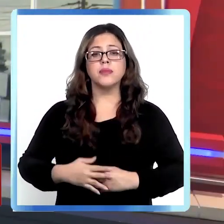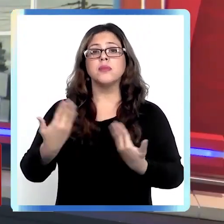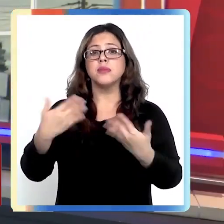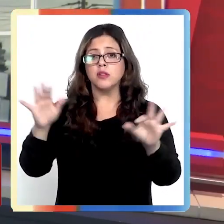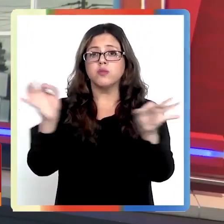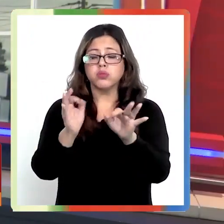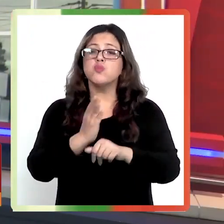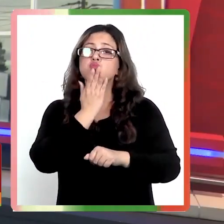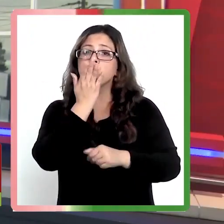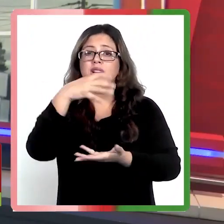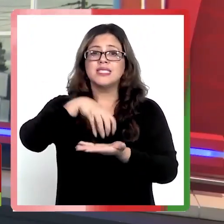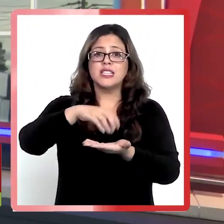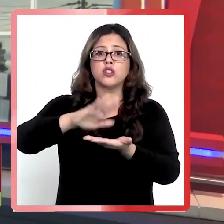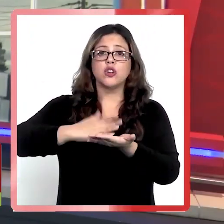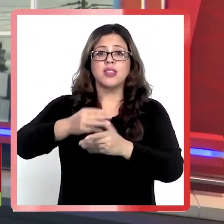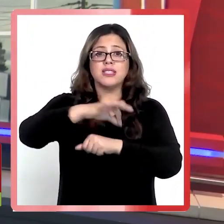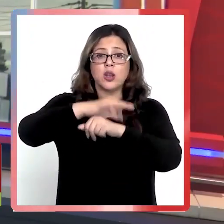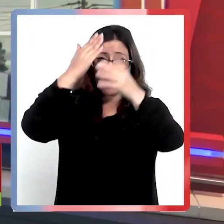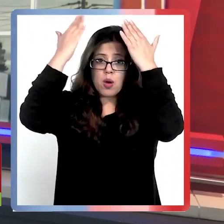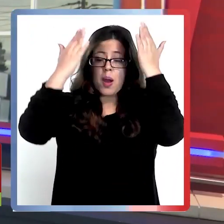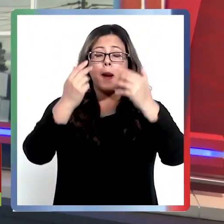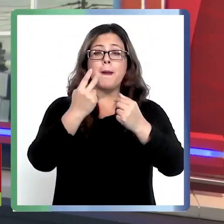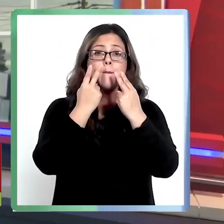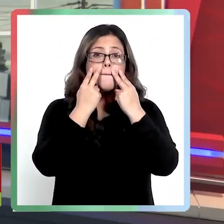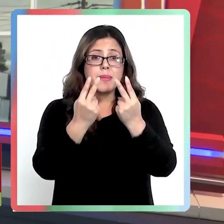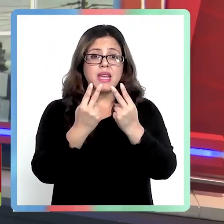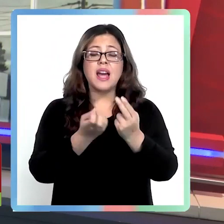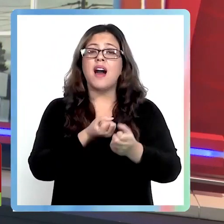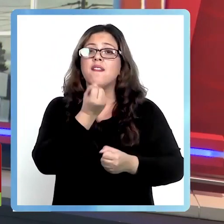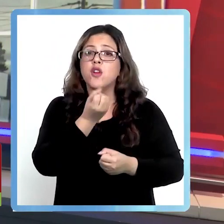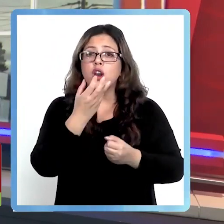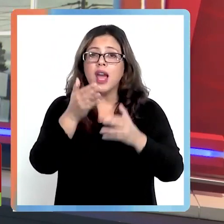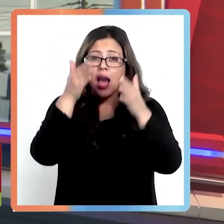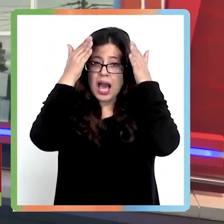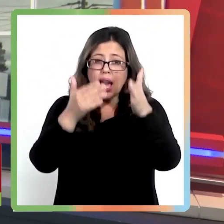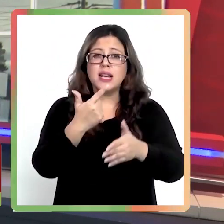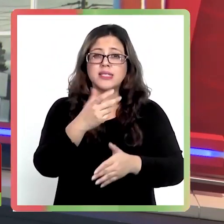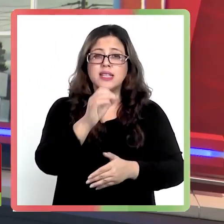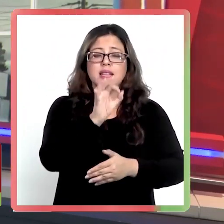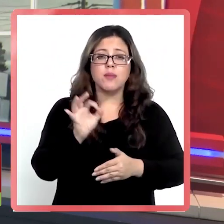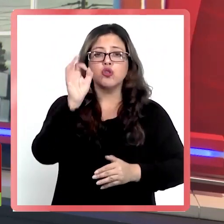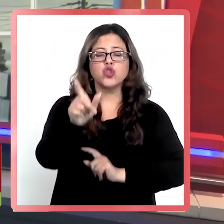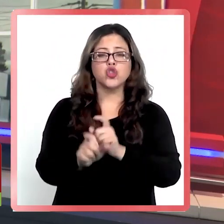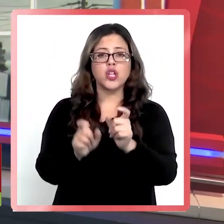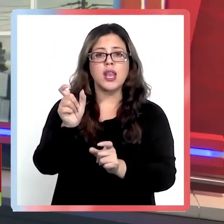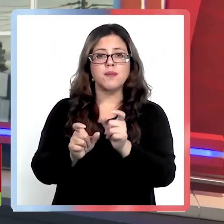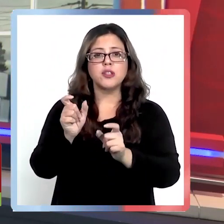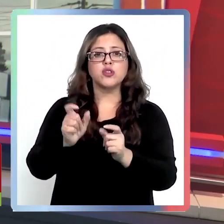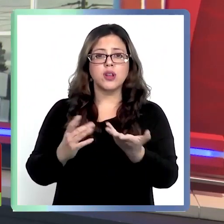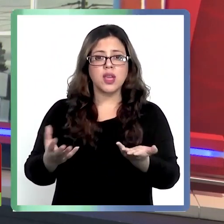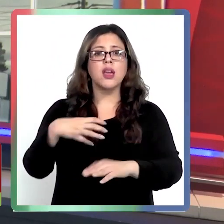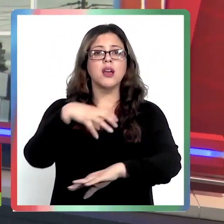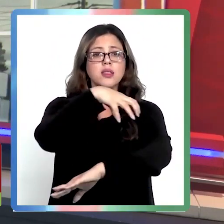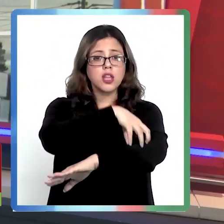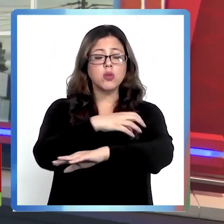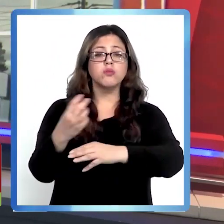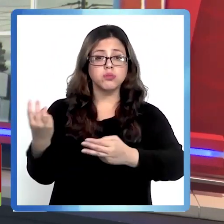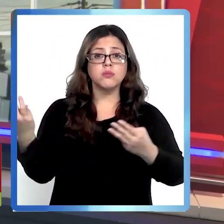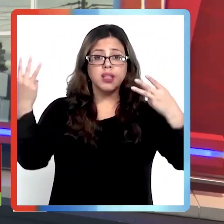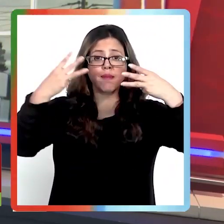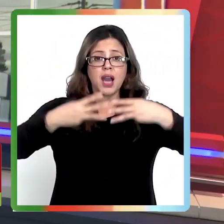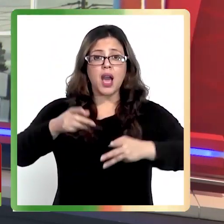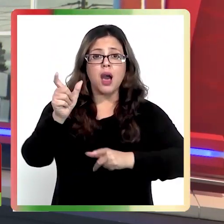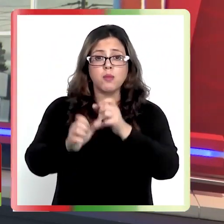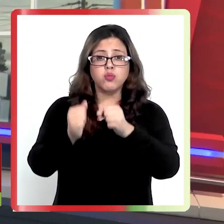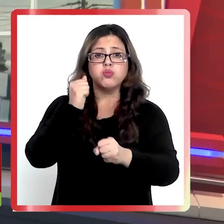en titulares, en Punta Arenas, el Centro de Salud Mental Miraflores atiende al 70% de los pacientes de toda la región de